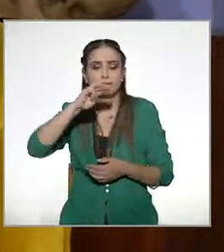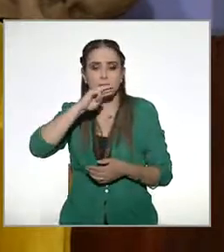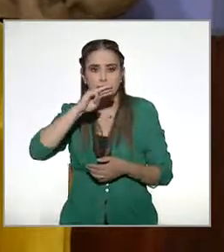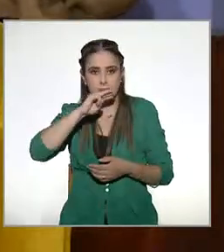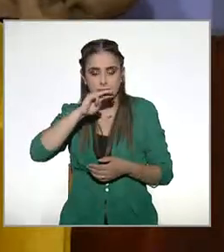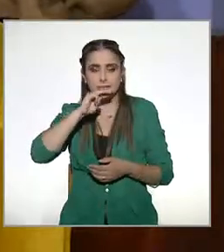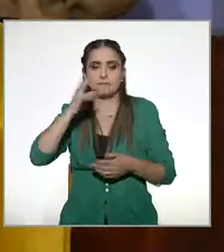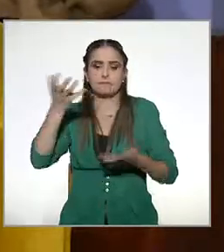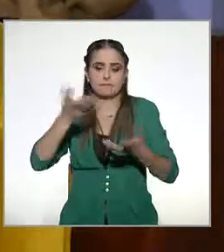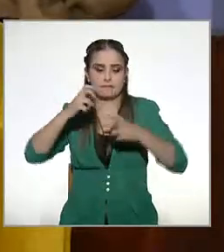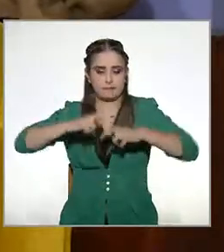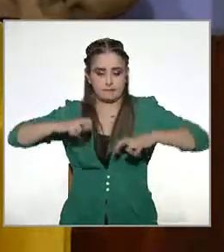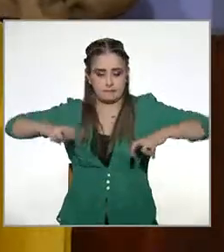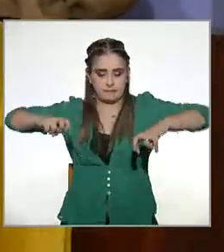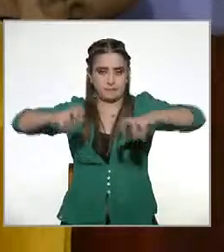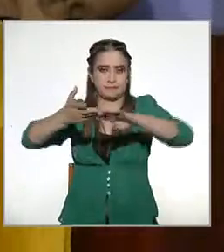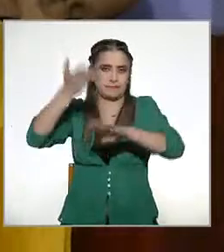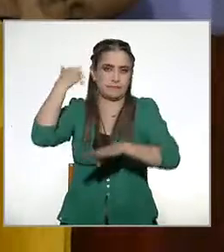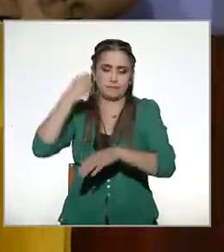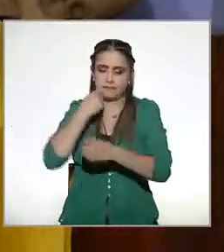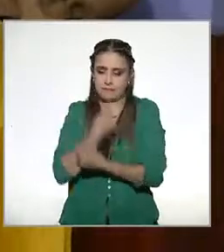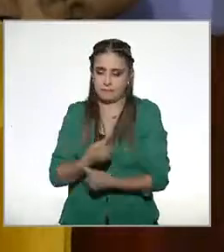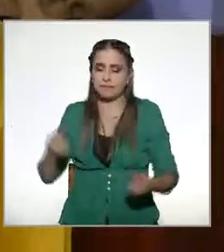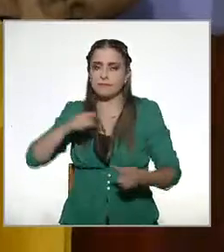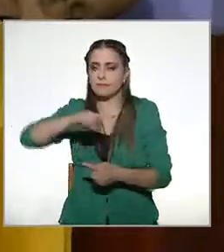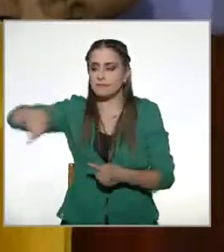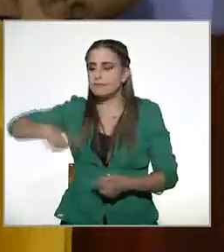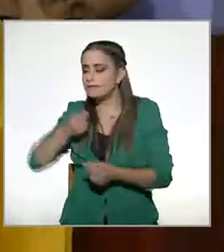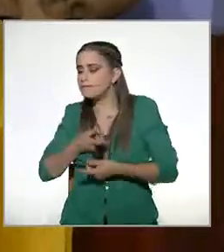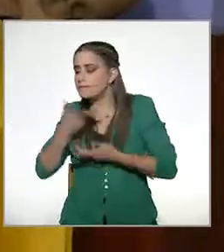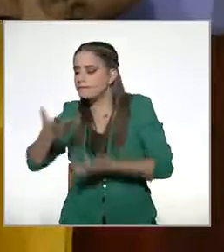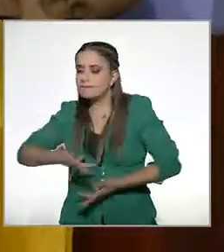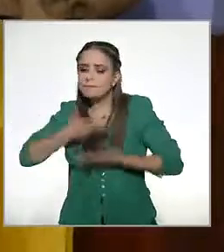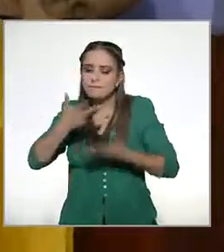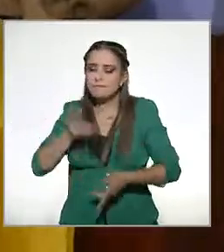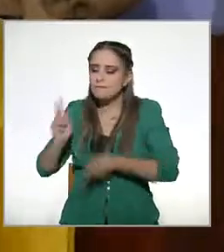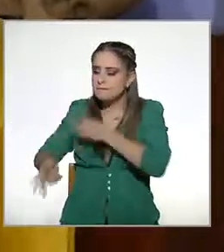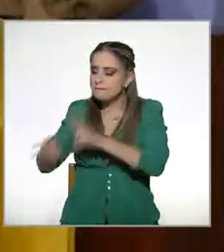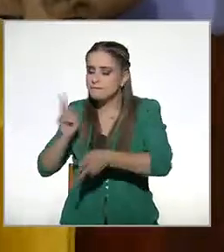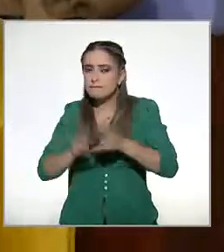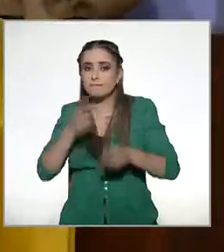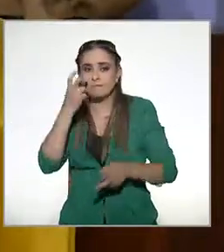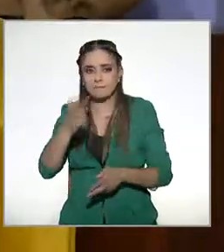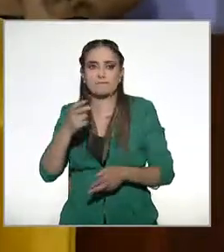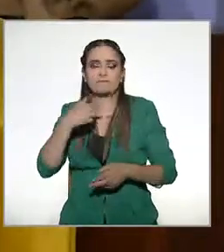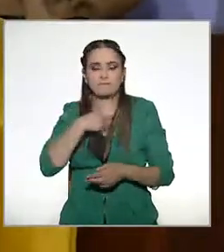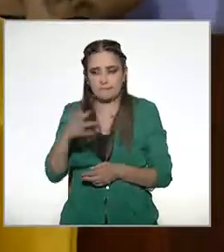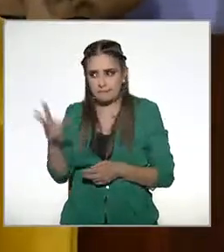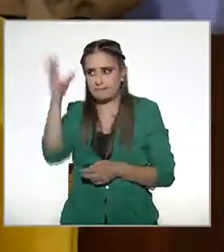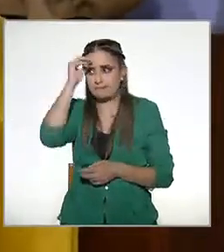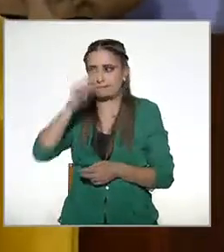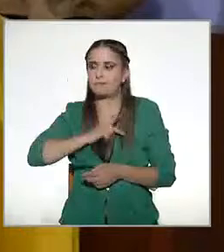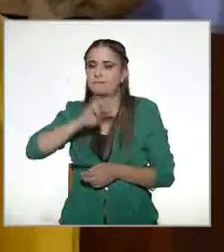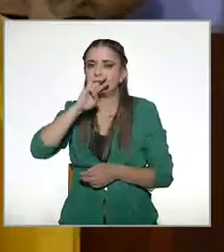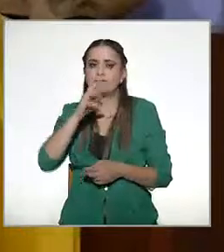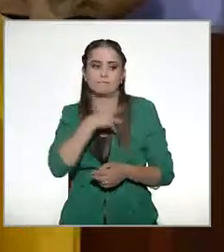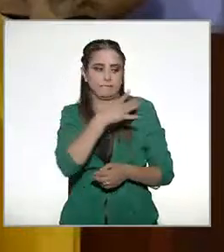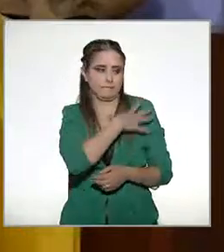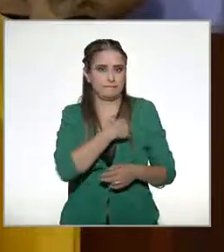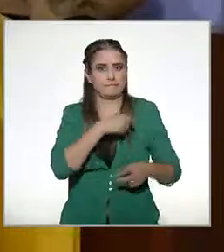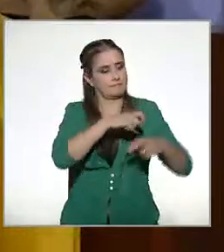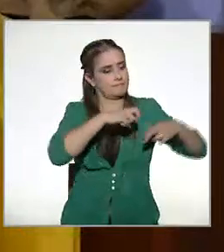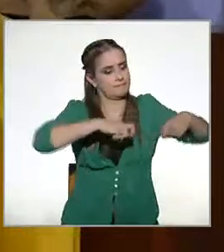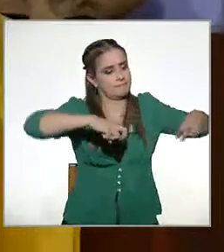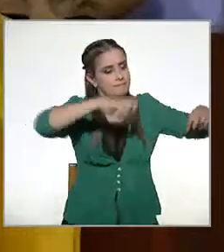una mesa redonda cuando éramos niños y ahí podíamos expresar lo que sentíamos esto me ayudó mucho con mi hijo casi todos los días desde que era pequeño